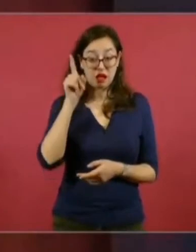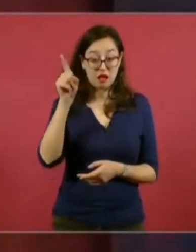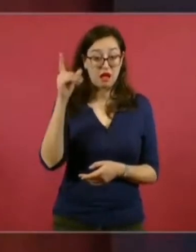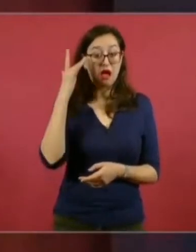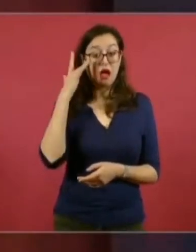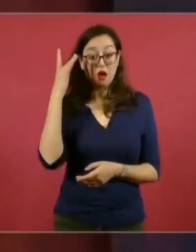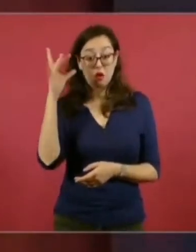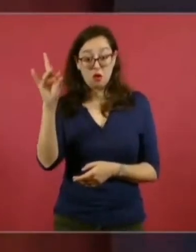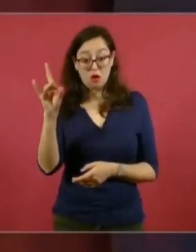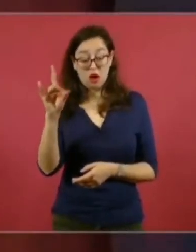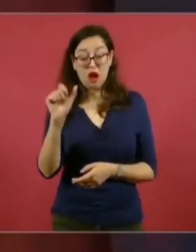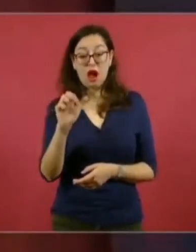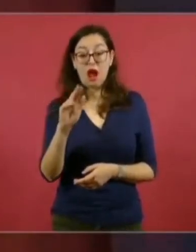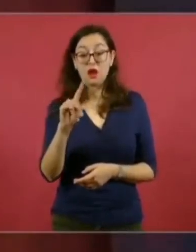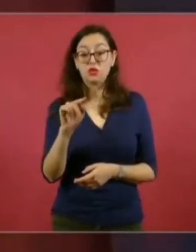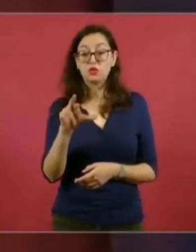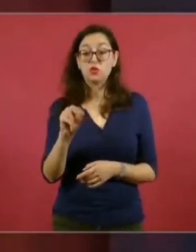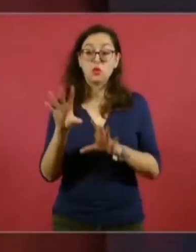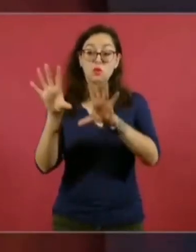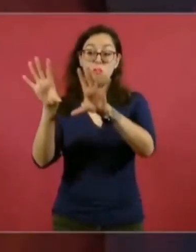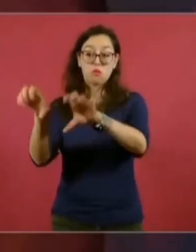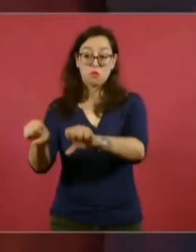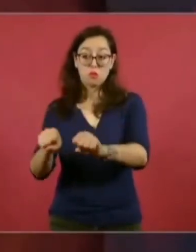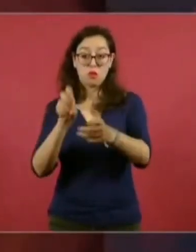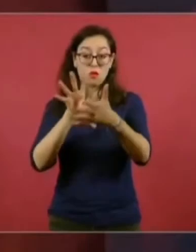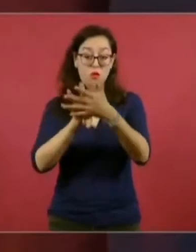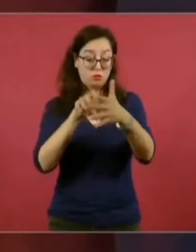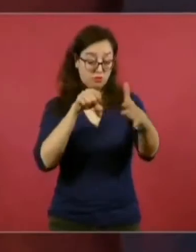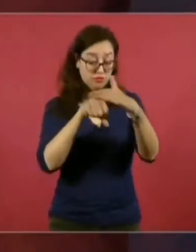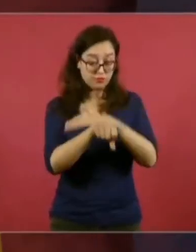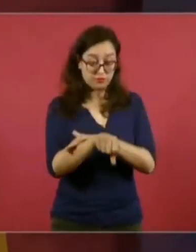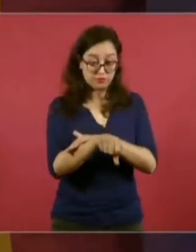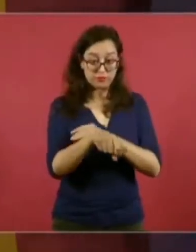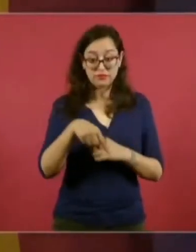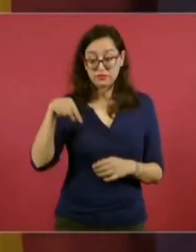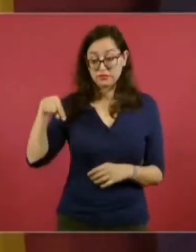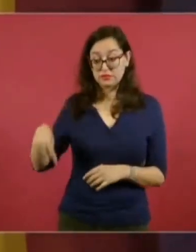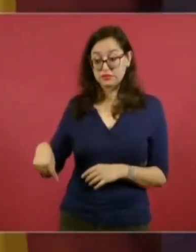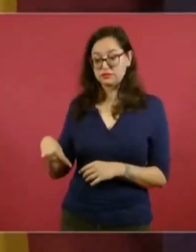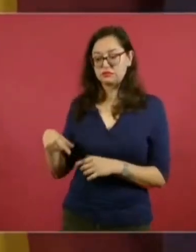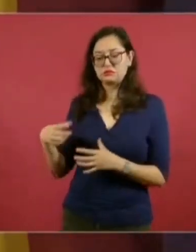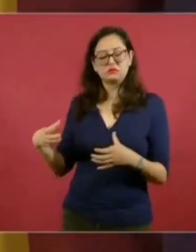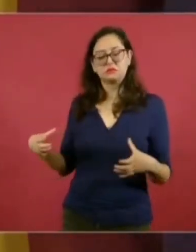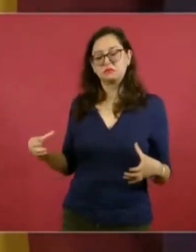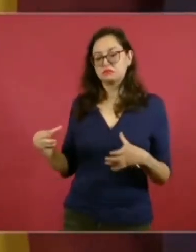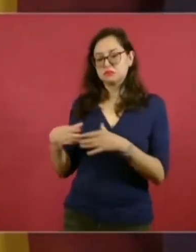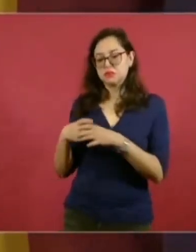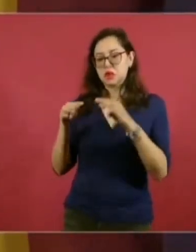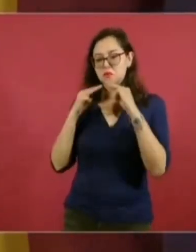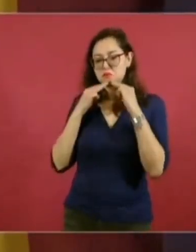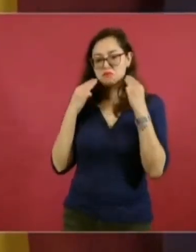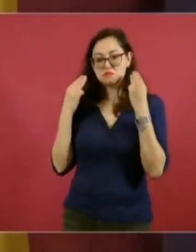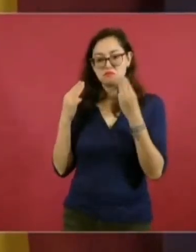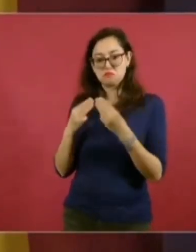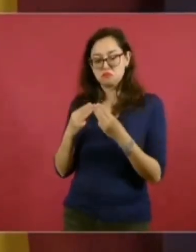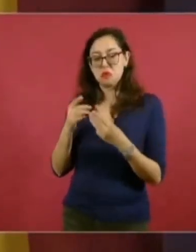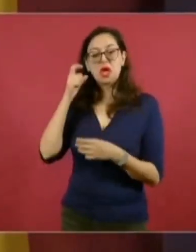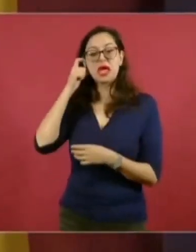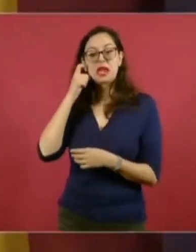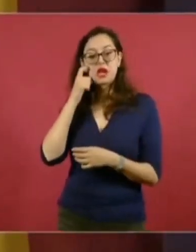Cuernavaca, el capo decidió seguir con sus propias operaciones usando Guerrero como